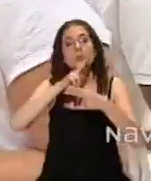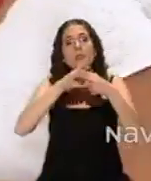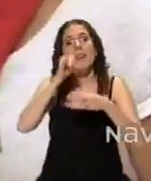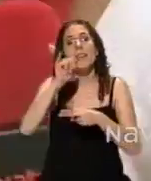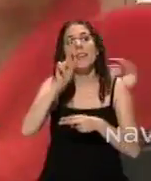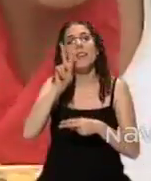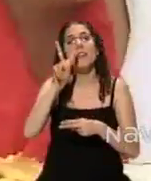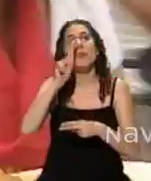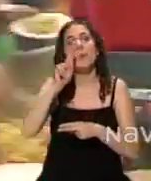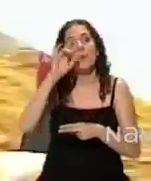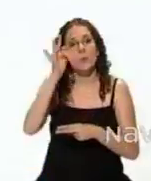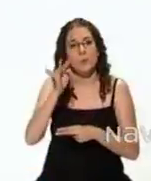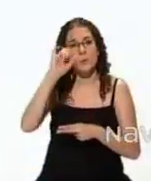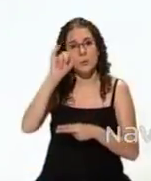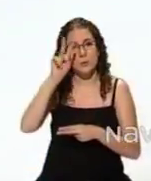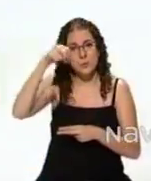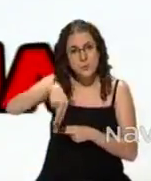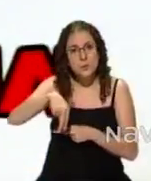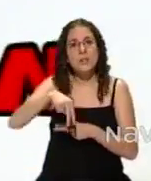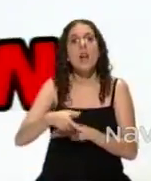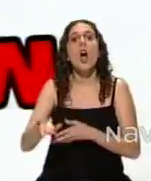pinta, ¿no? ¡Gracias! ¡Adiós!